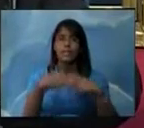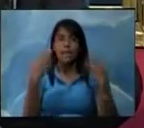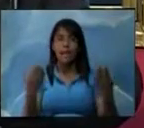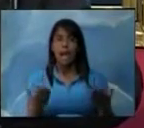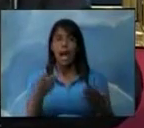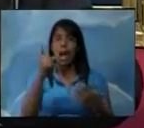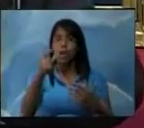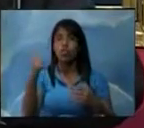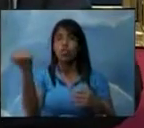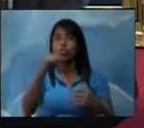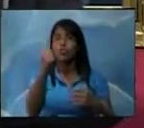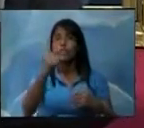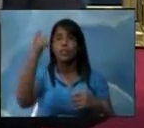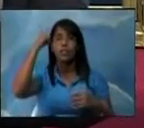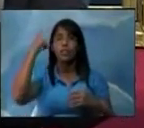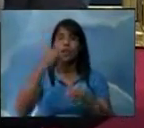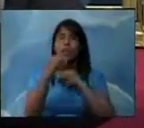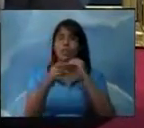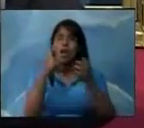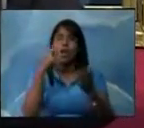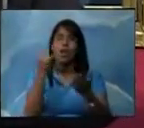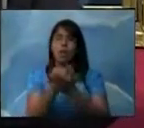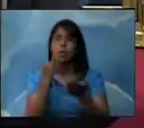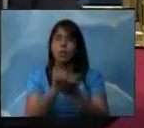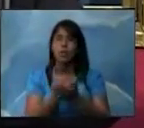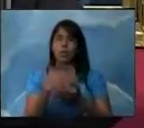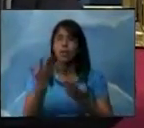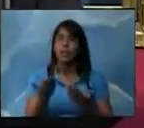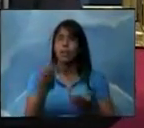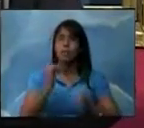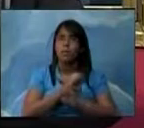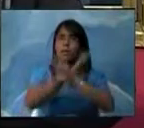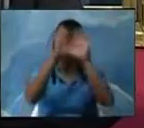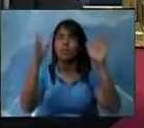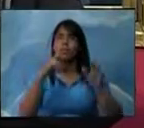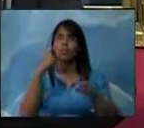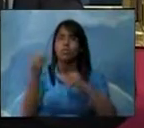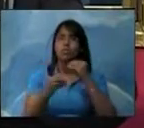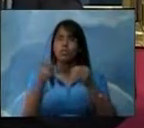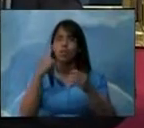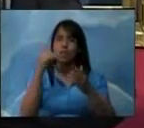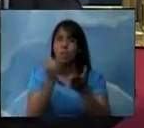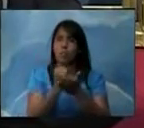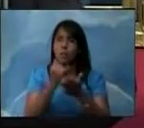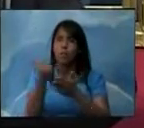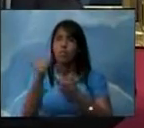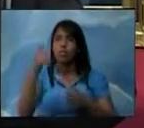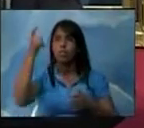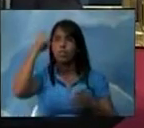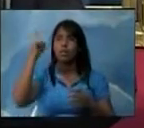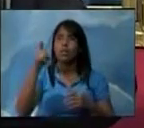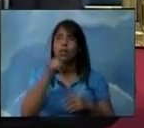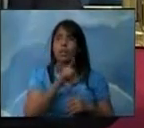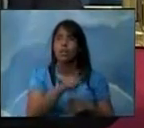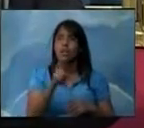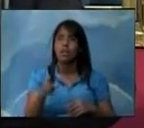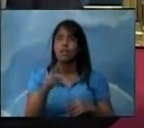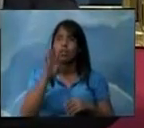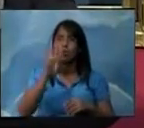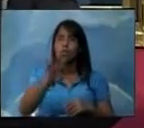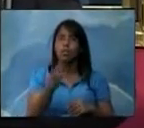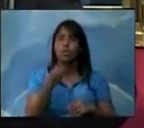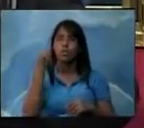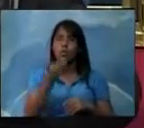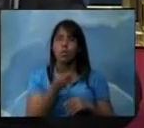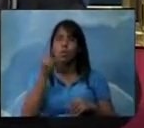que a los 10 días hicieron la prueba, hermano, y qué maravilla. Dice que cuando hicieron la prueba a los 10 días, estos